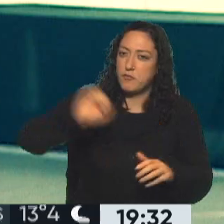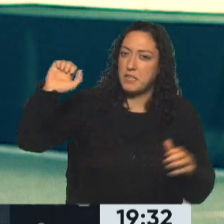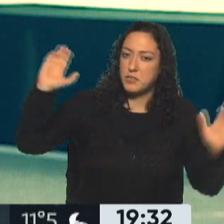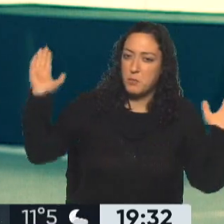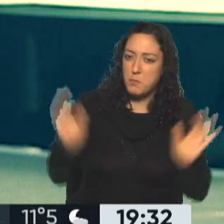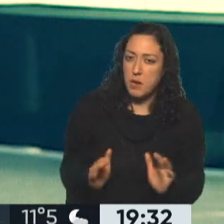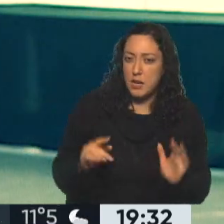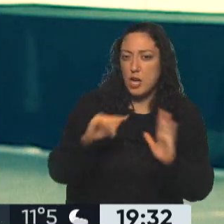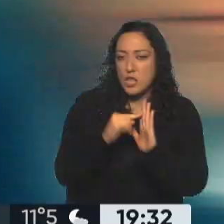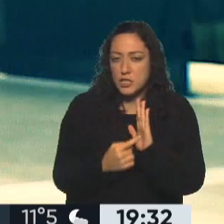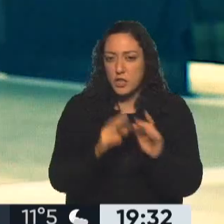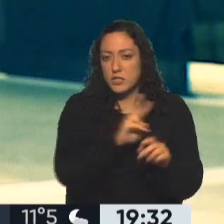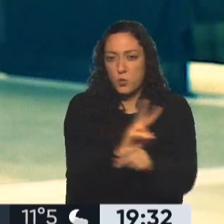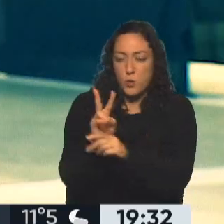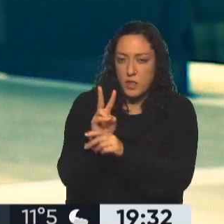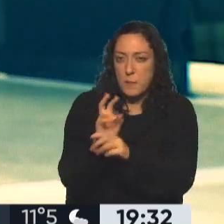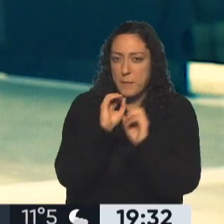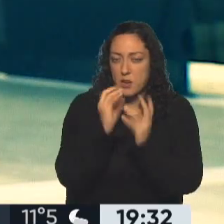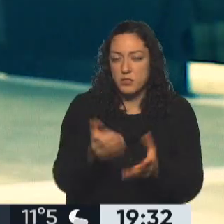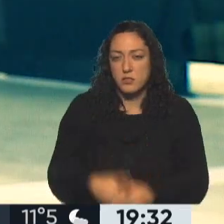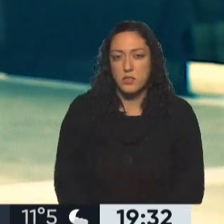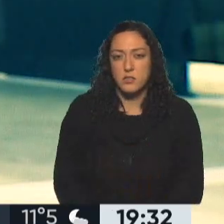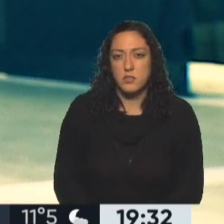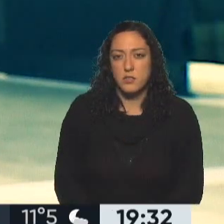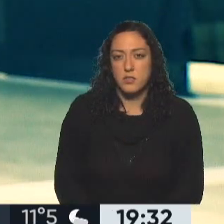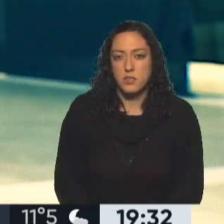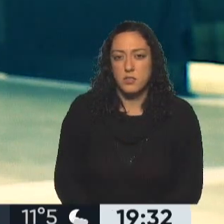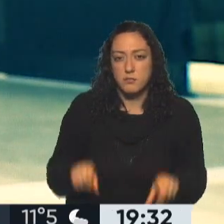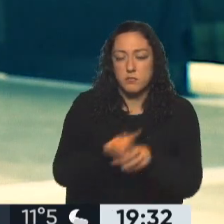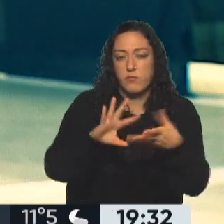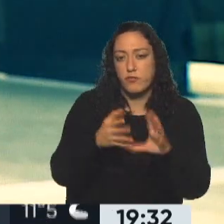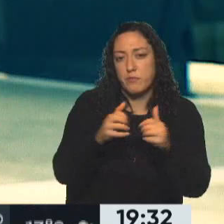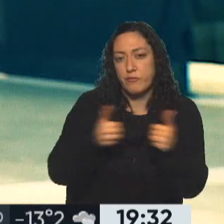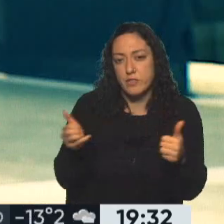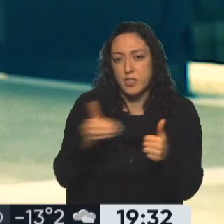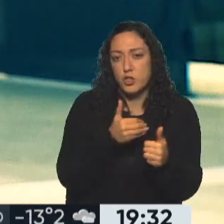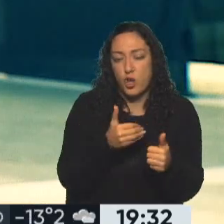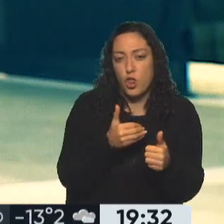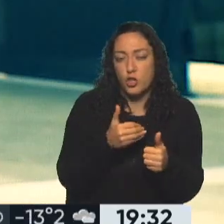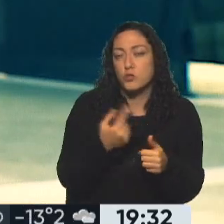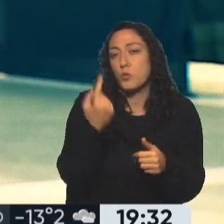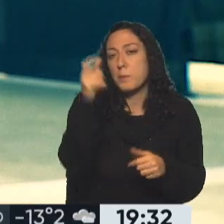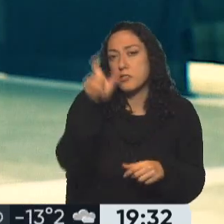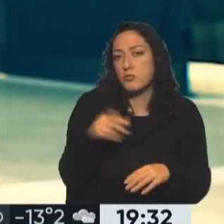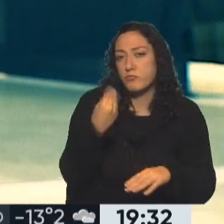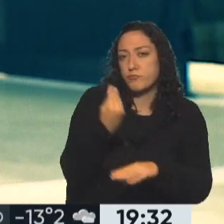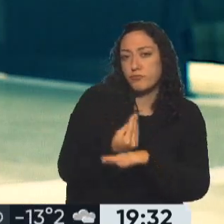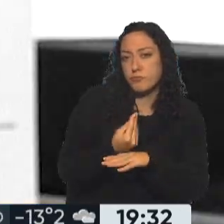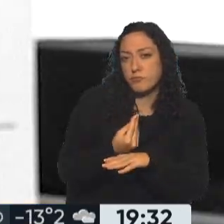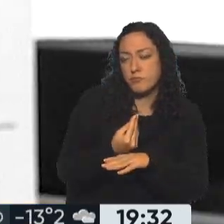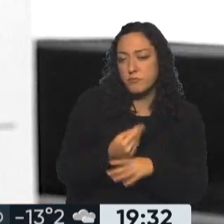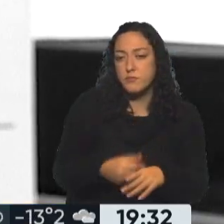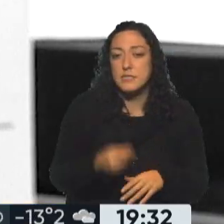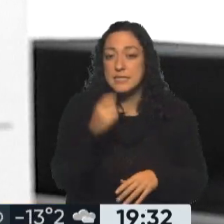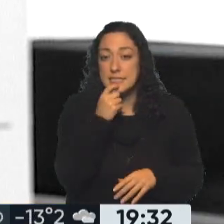mejorar las condiciones de seguridad en nuestro país. Una posibilidad es que la misma dinámica del Frente de Todos genere un candidato de síntesis o una fórmula de síntesis.